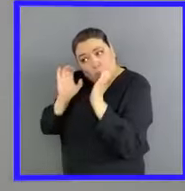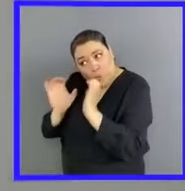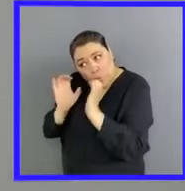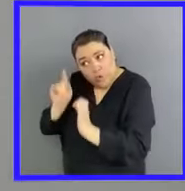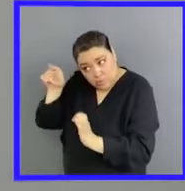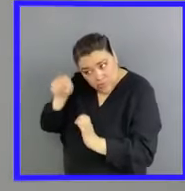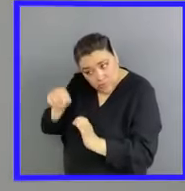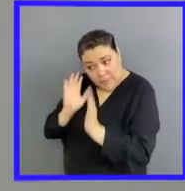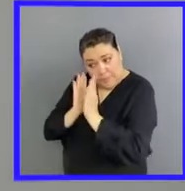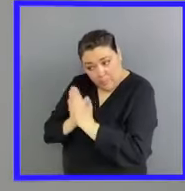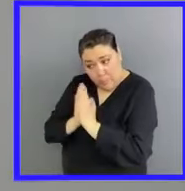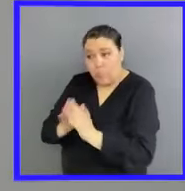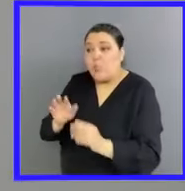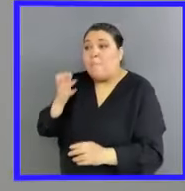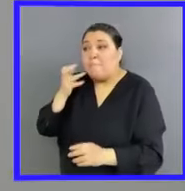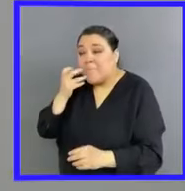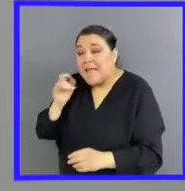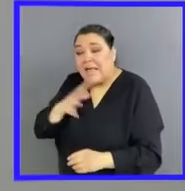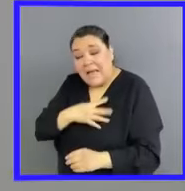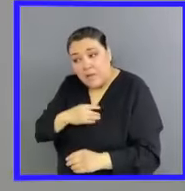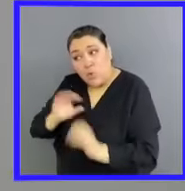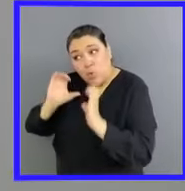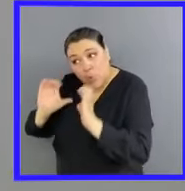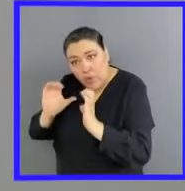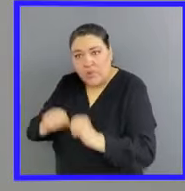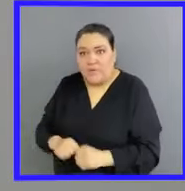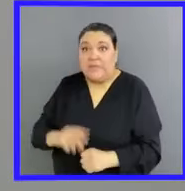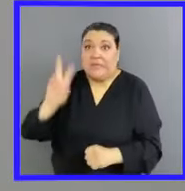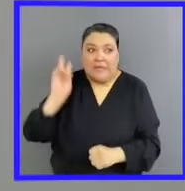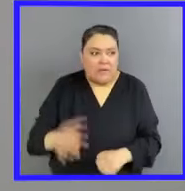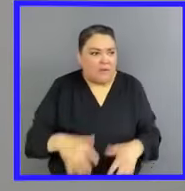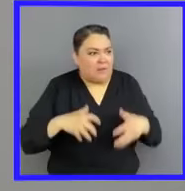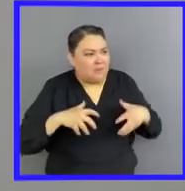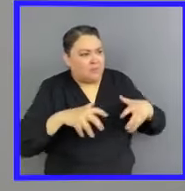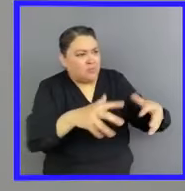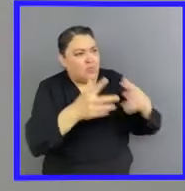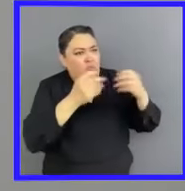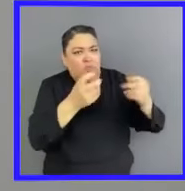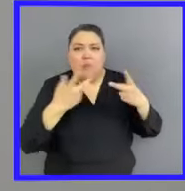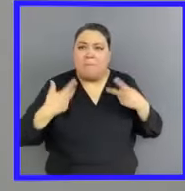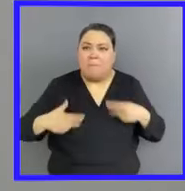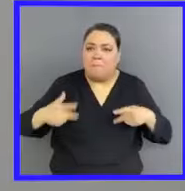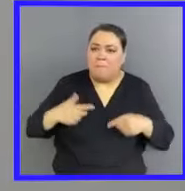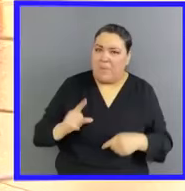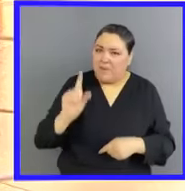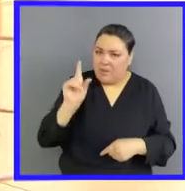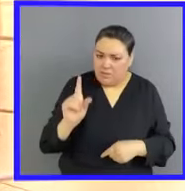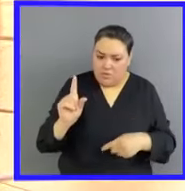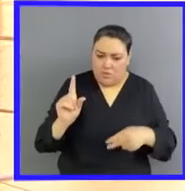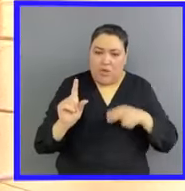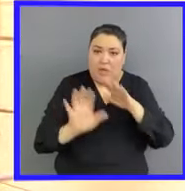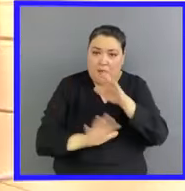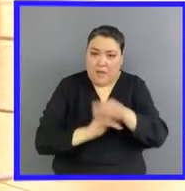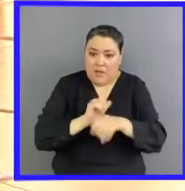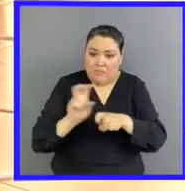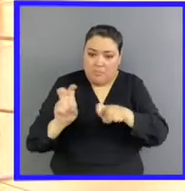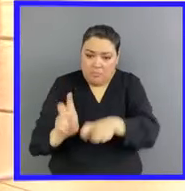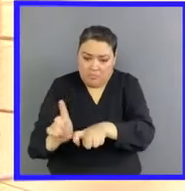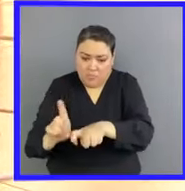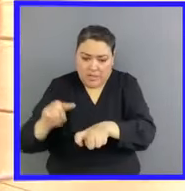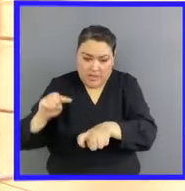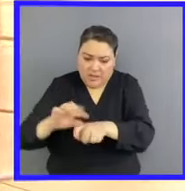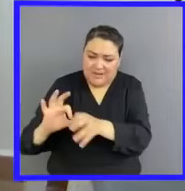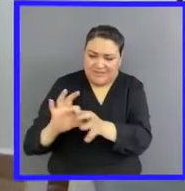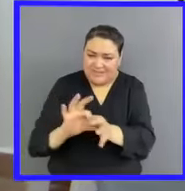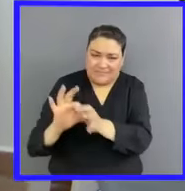mi gatijo, y vemos cómo esa relación humano-animal va cambiando. De acuerdo a datos